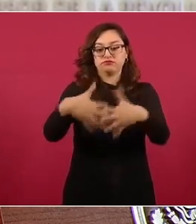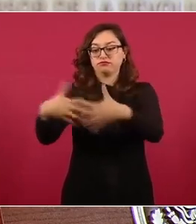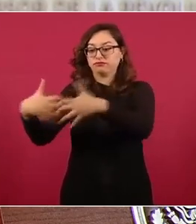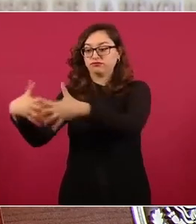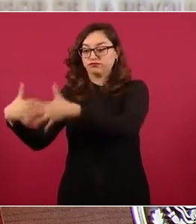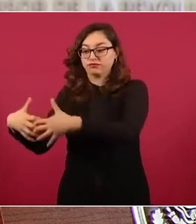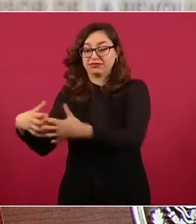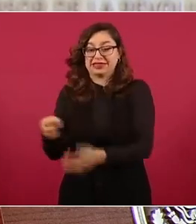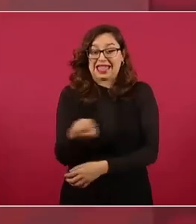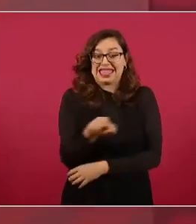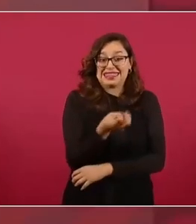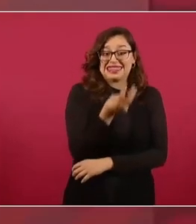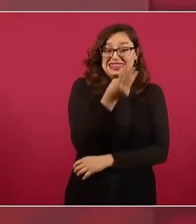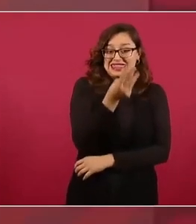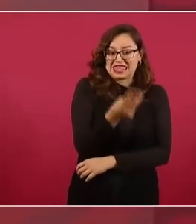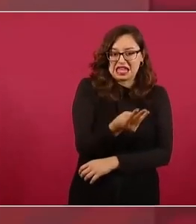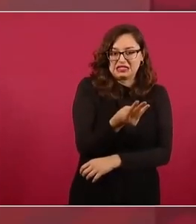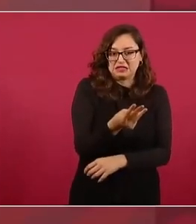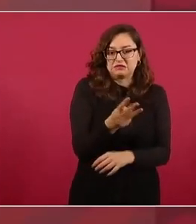Minatitlán,